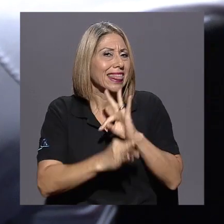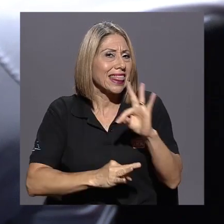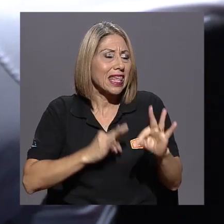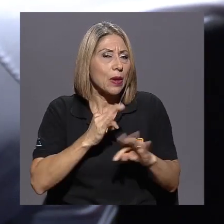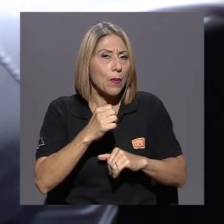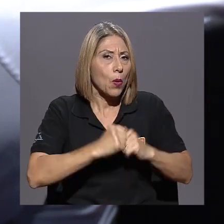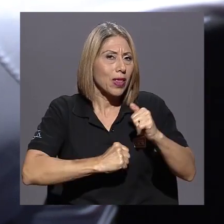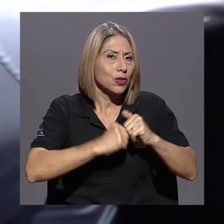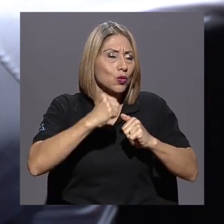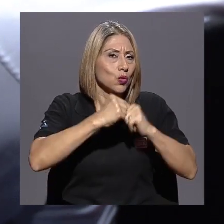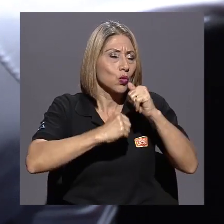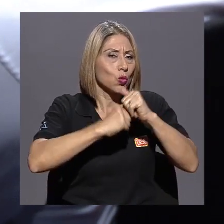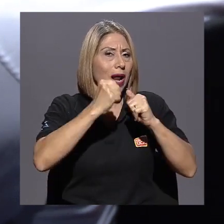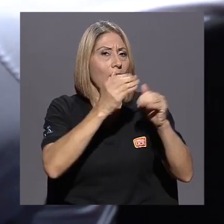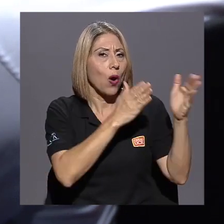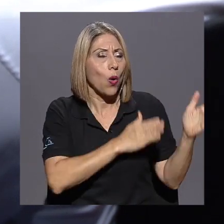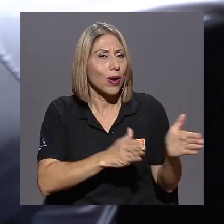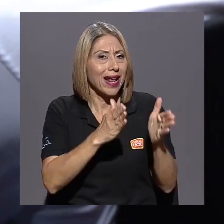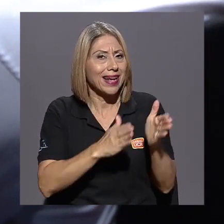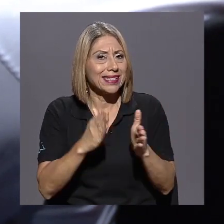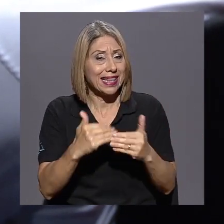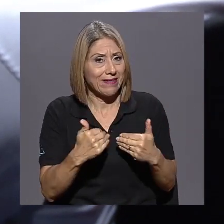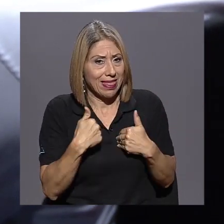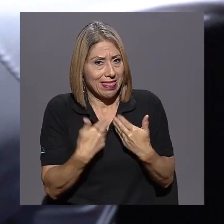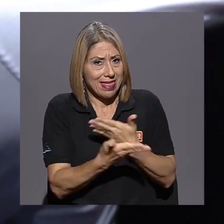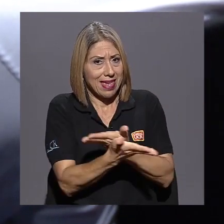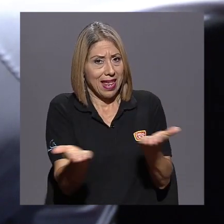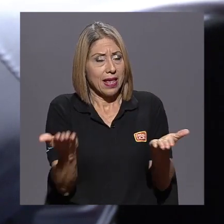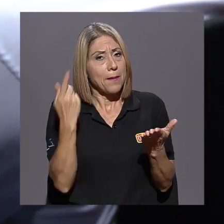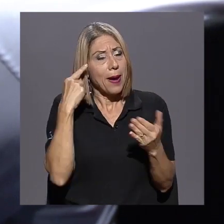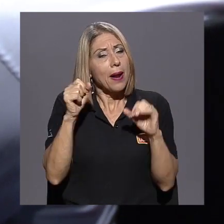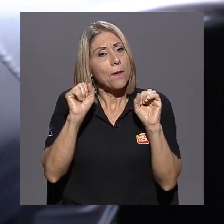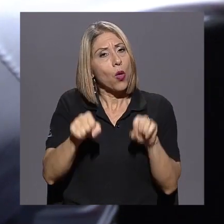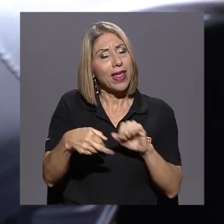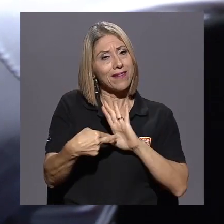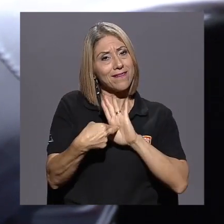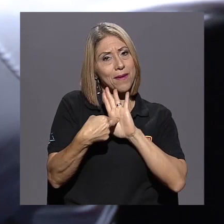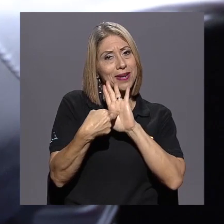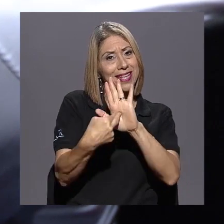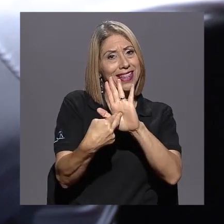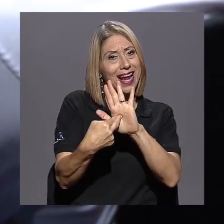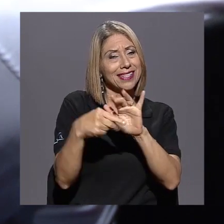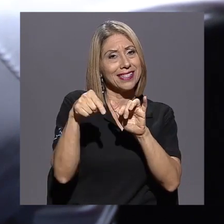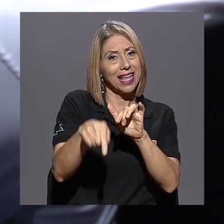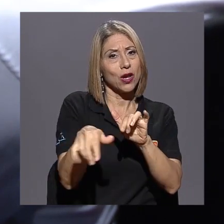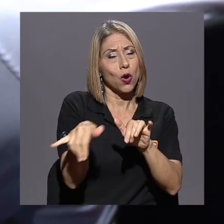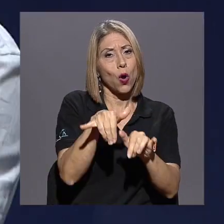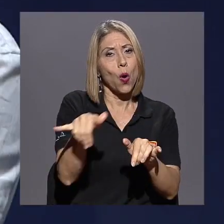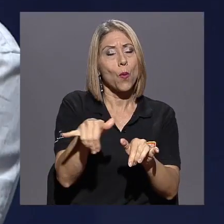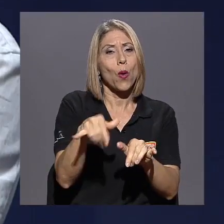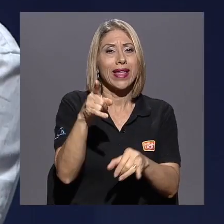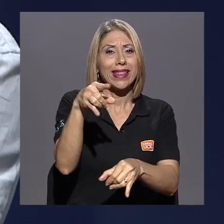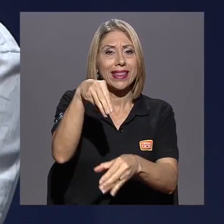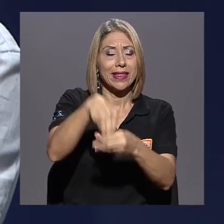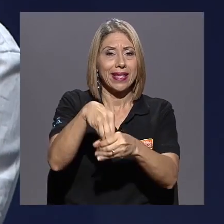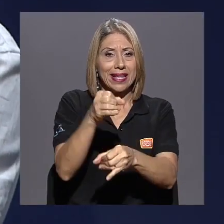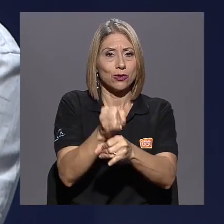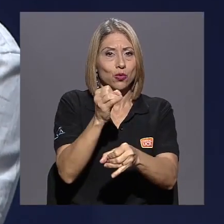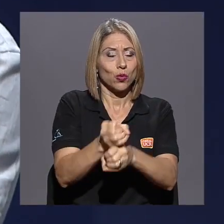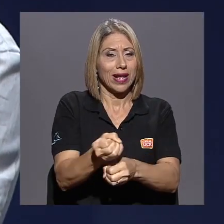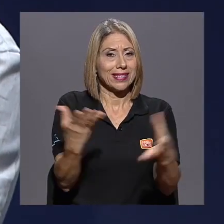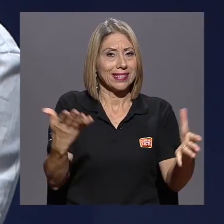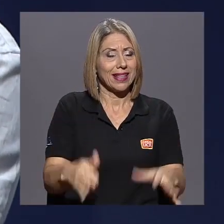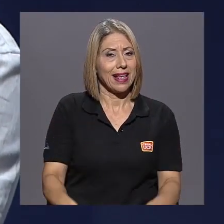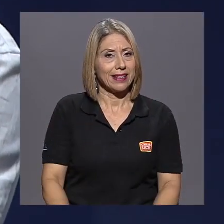organizativa tienen para poder representarse también en estructuras estatales es un